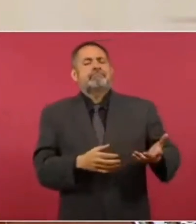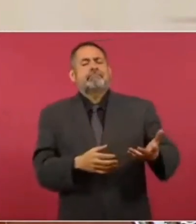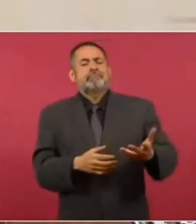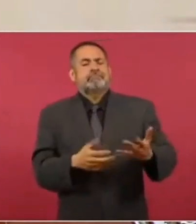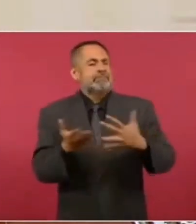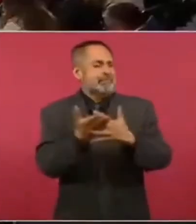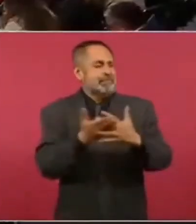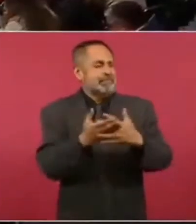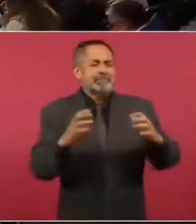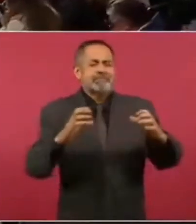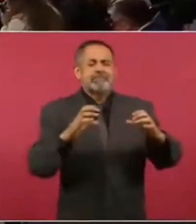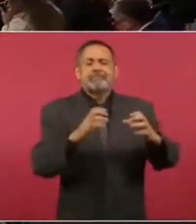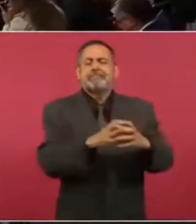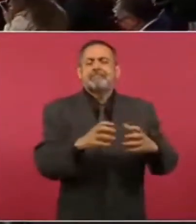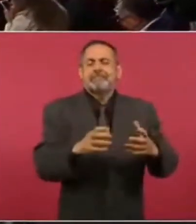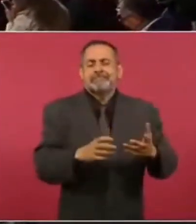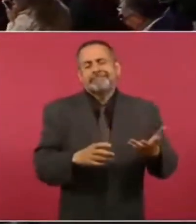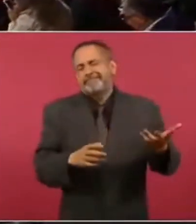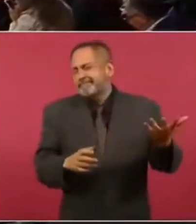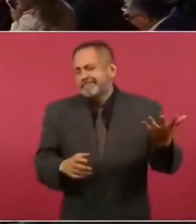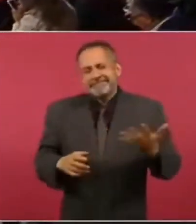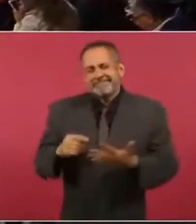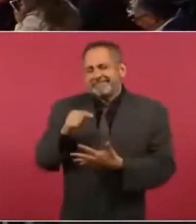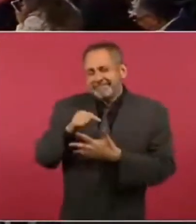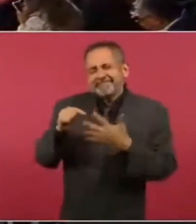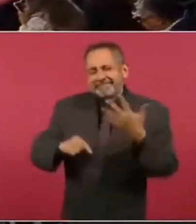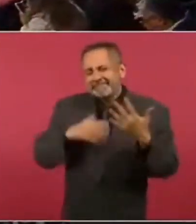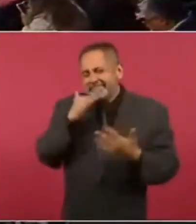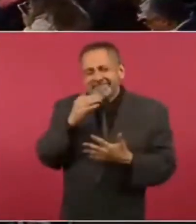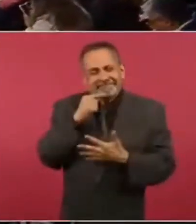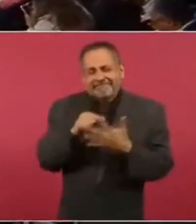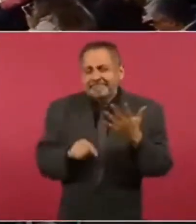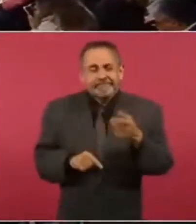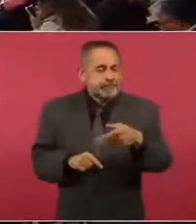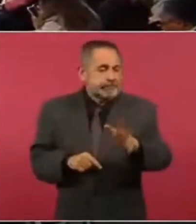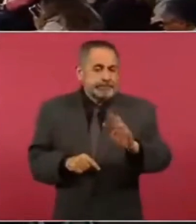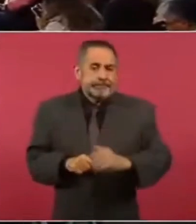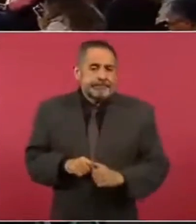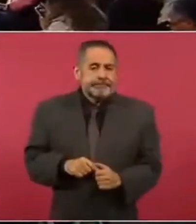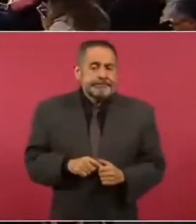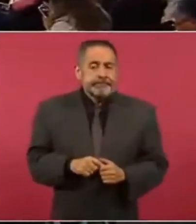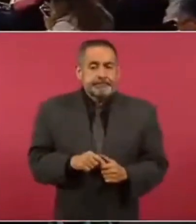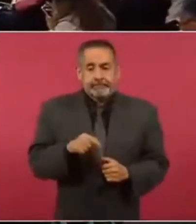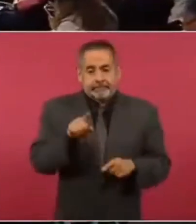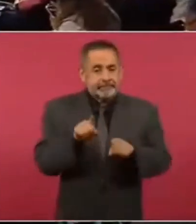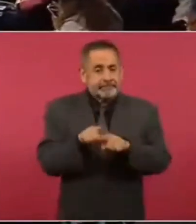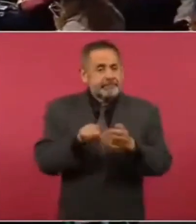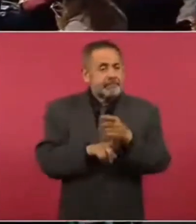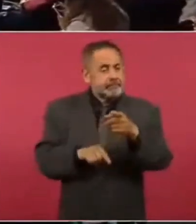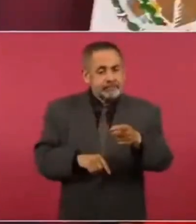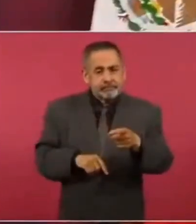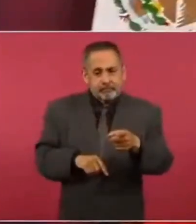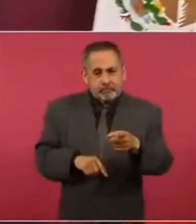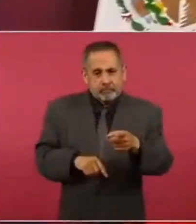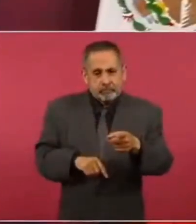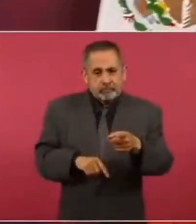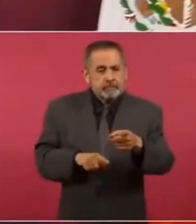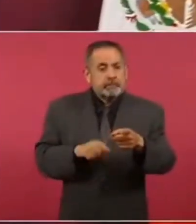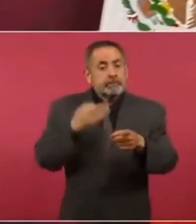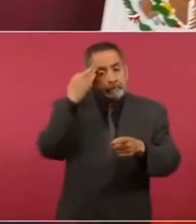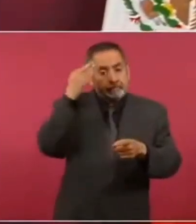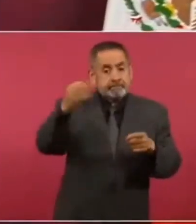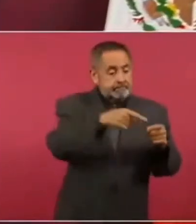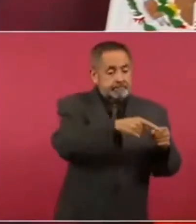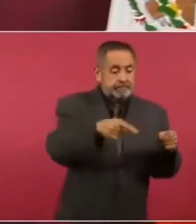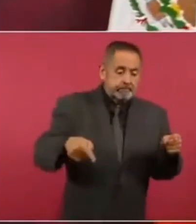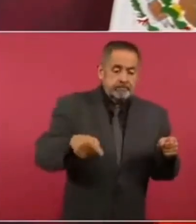Todas esas cosas pues, que se dieron durante el